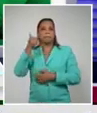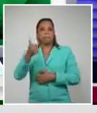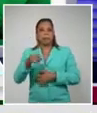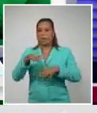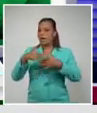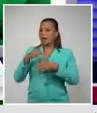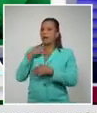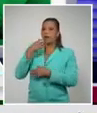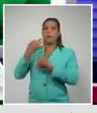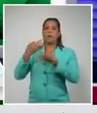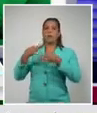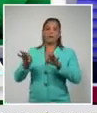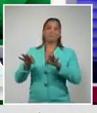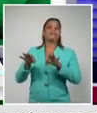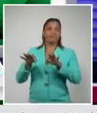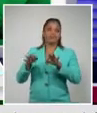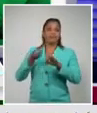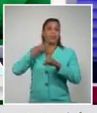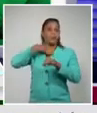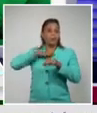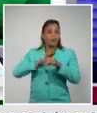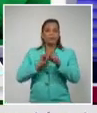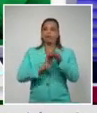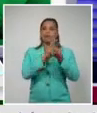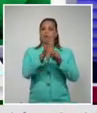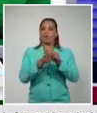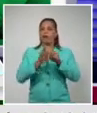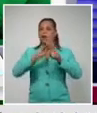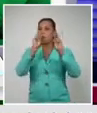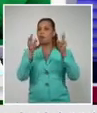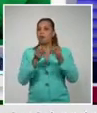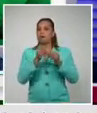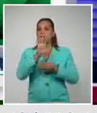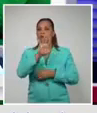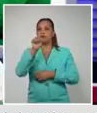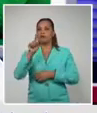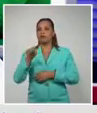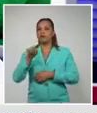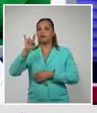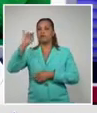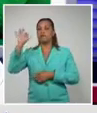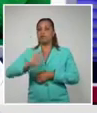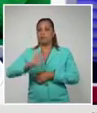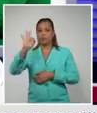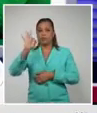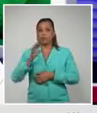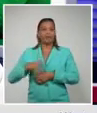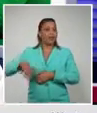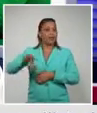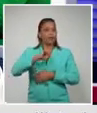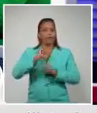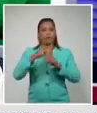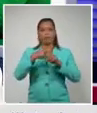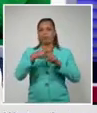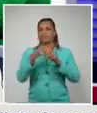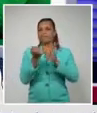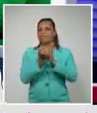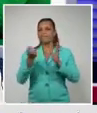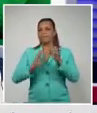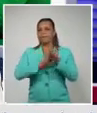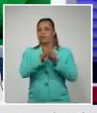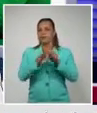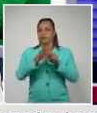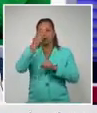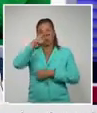nada. En el acumulado, el 51,9% de todos los diagnosticados en Cuba, pues